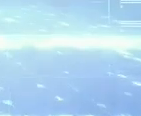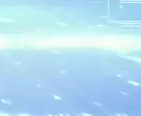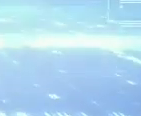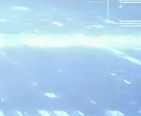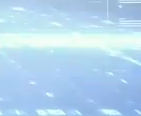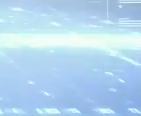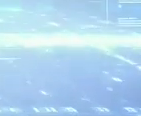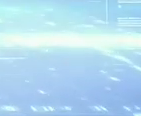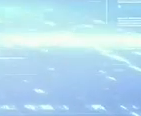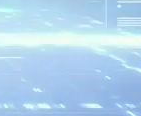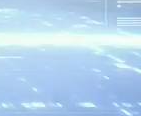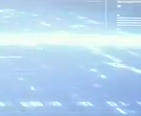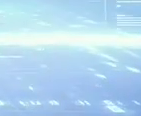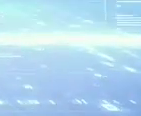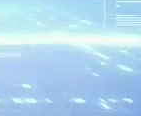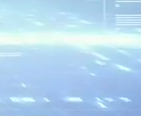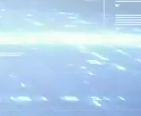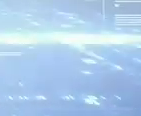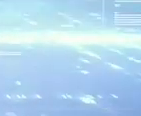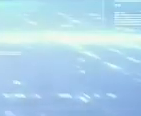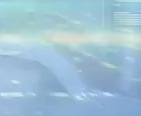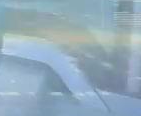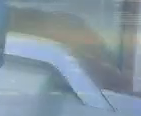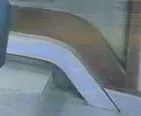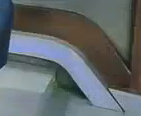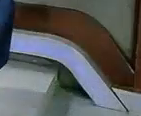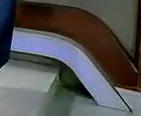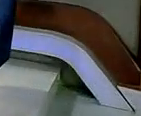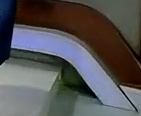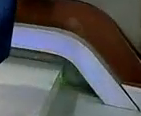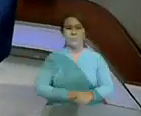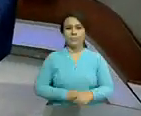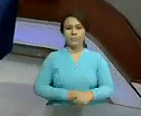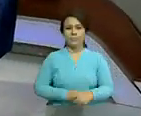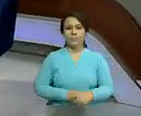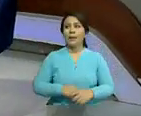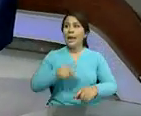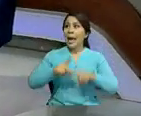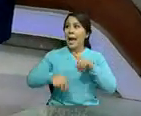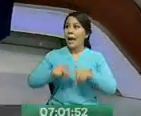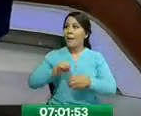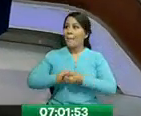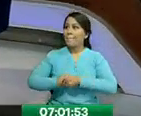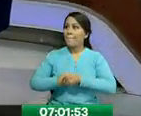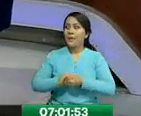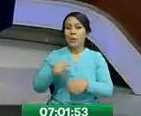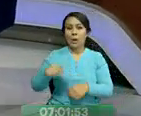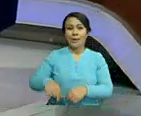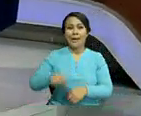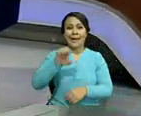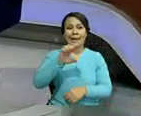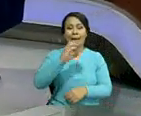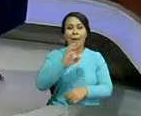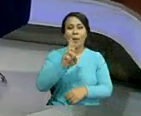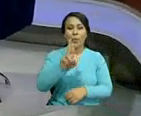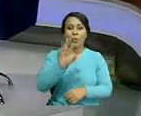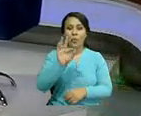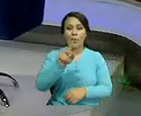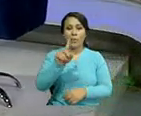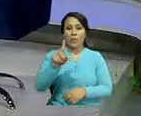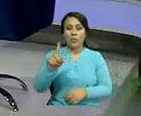Amigos televidentes, el EQ911